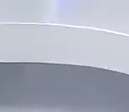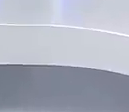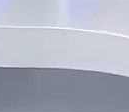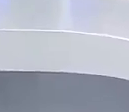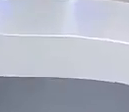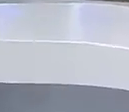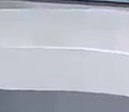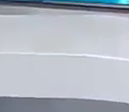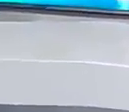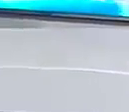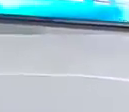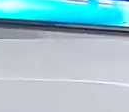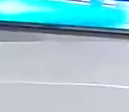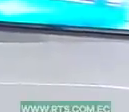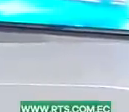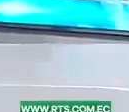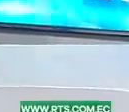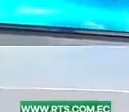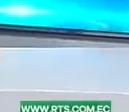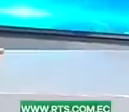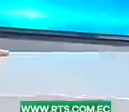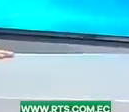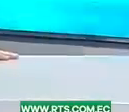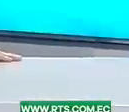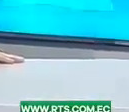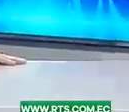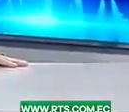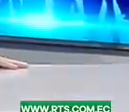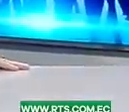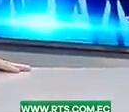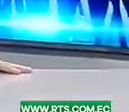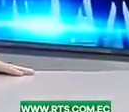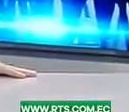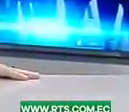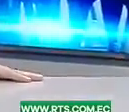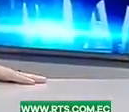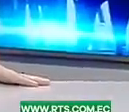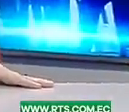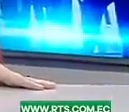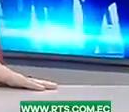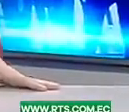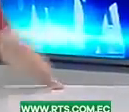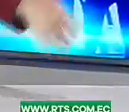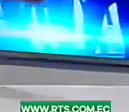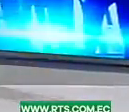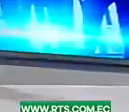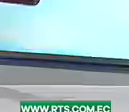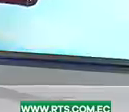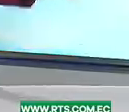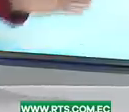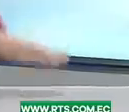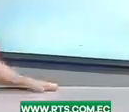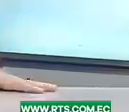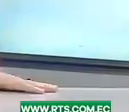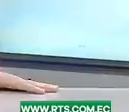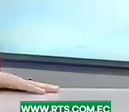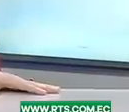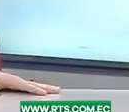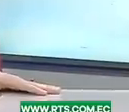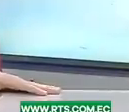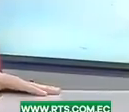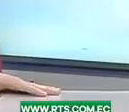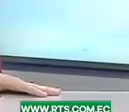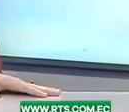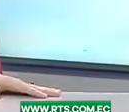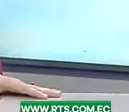488 años de fundación de esta hermosa ciudad, Guayaquil. Aquí iniciamos, gracias por su amable sintonía, pero no estamos solos,